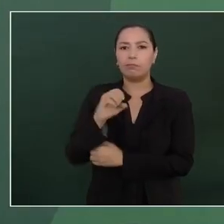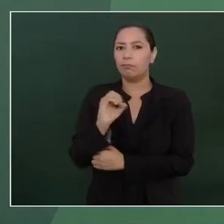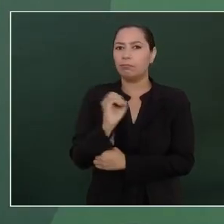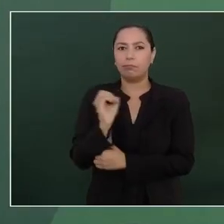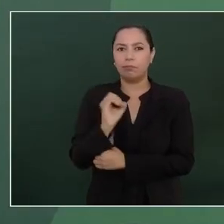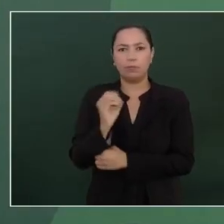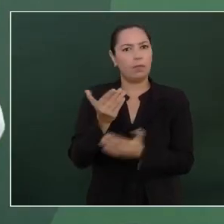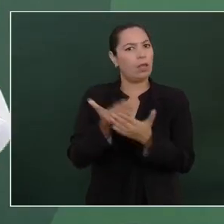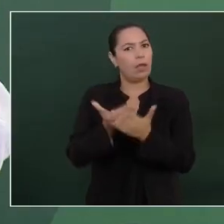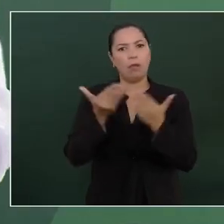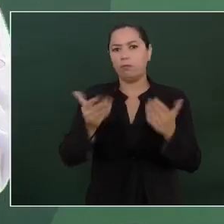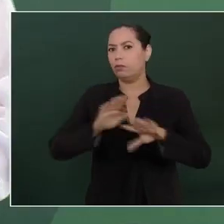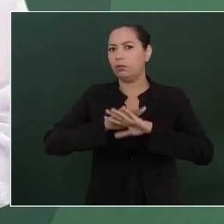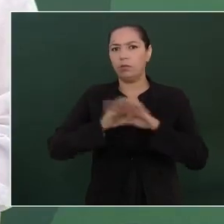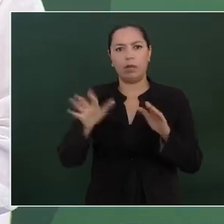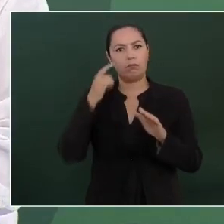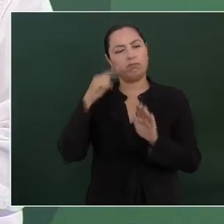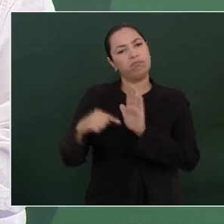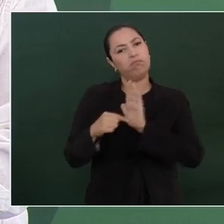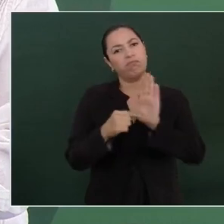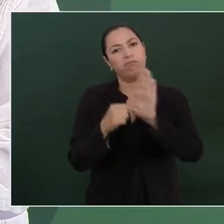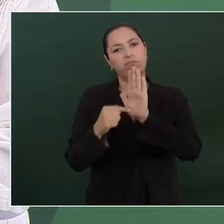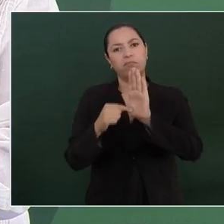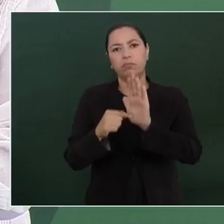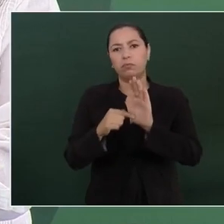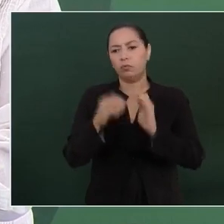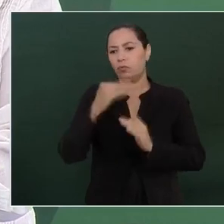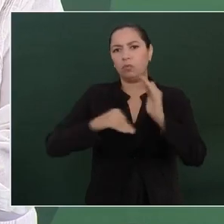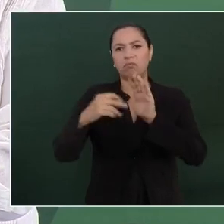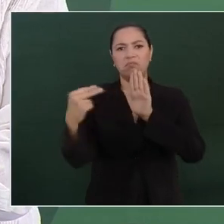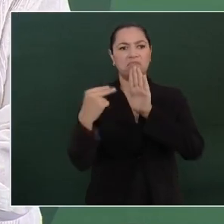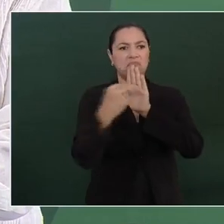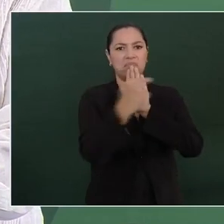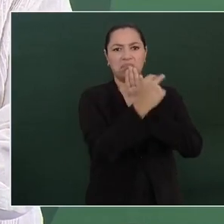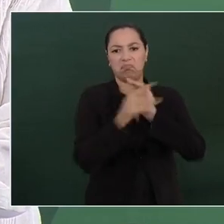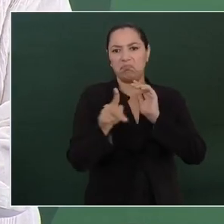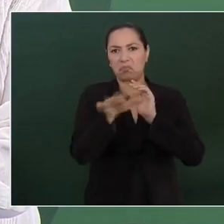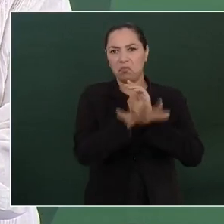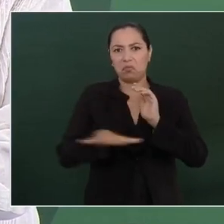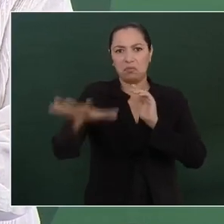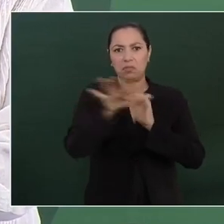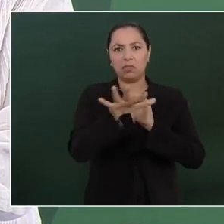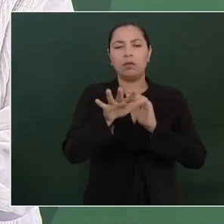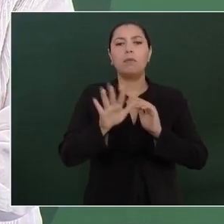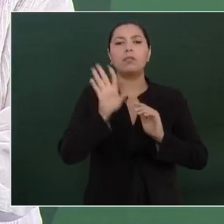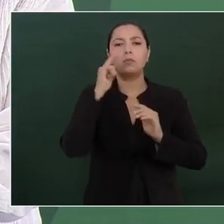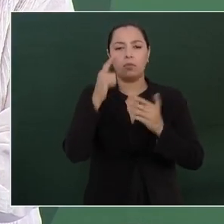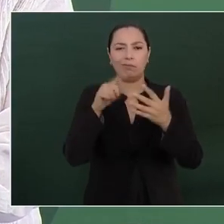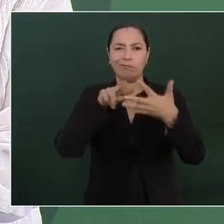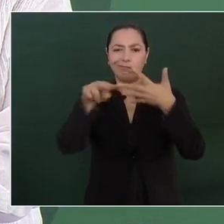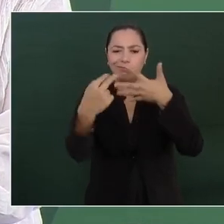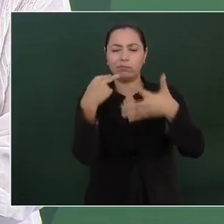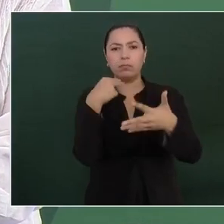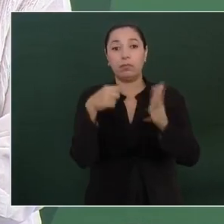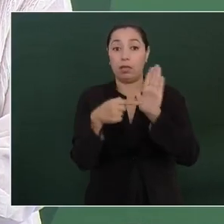y ahora la vida pública es cada vez más pública. Hay transparencia, que es una regla de oro de la democracia.